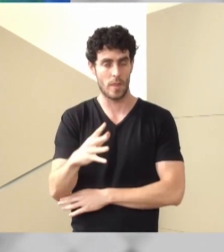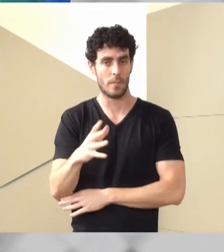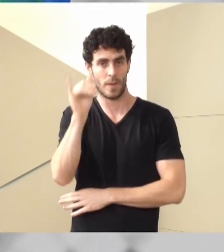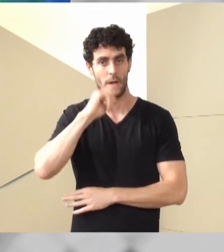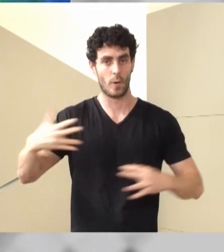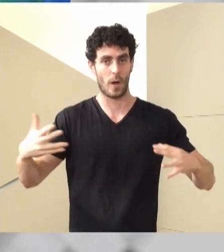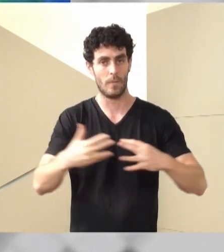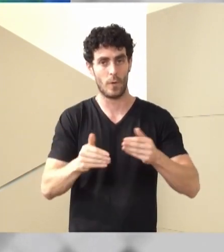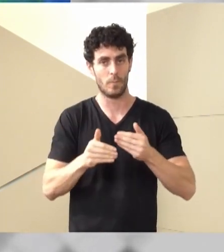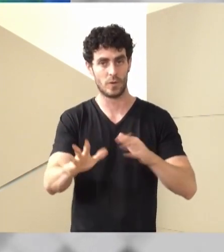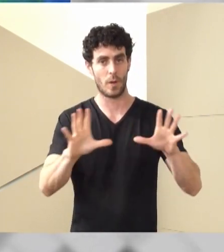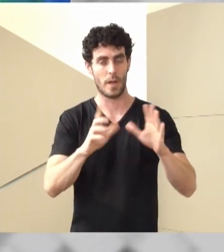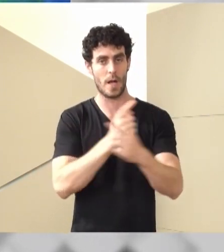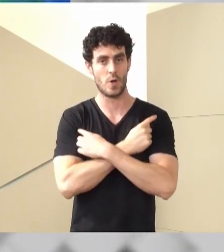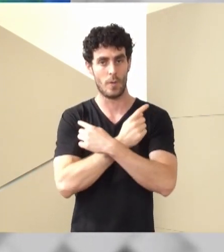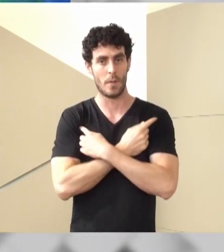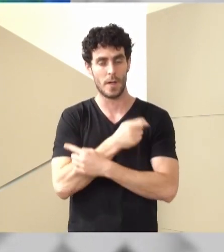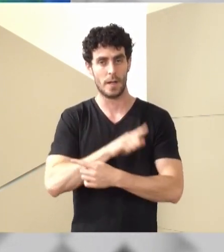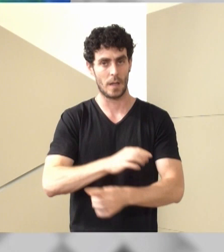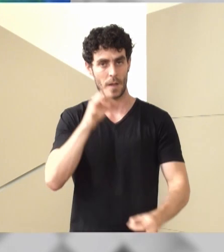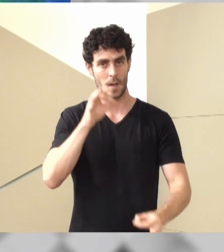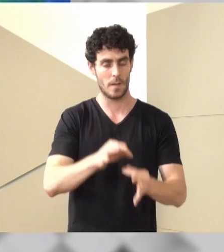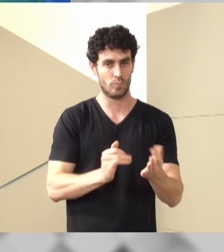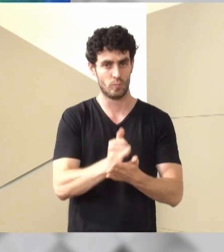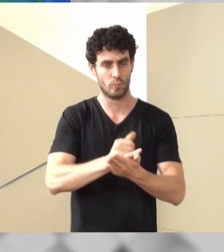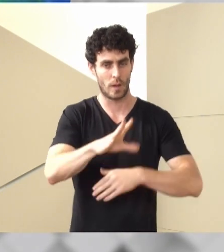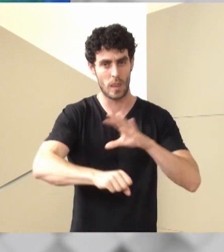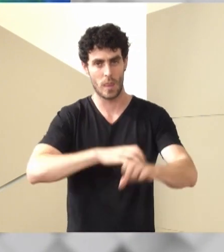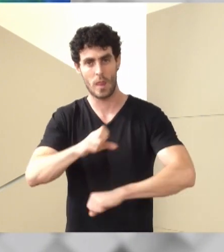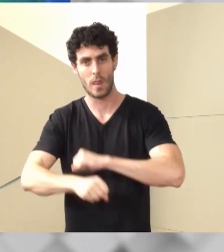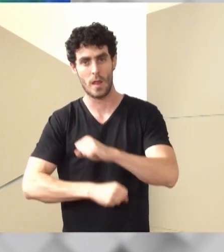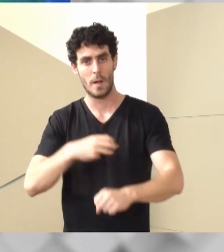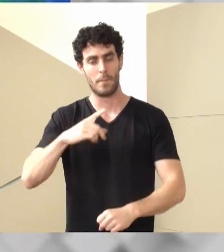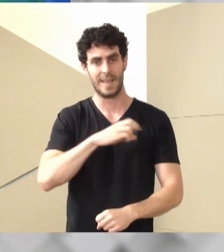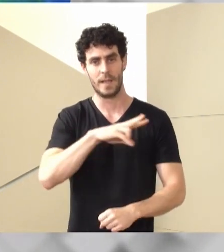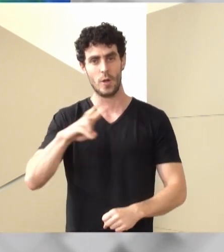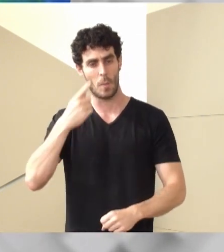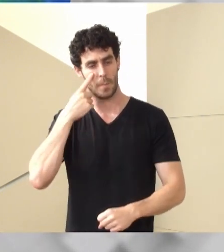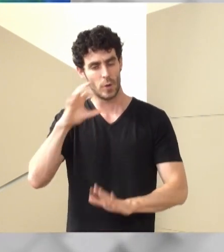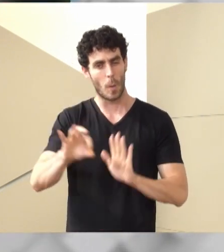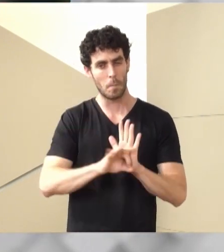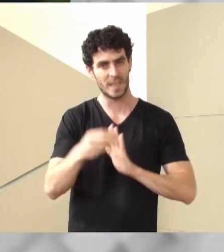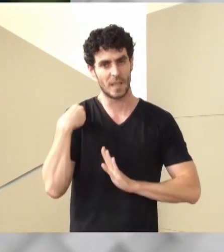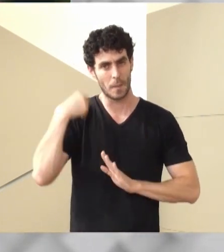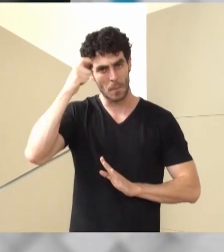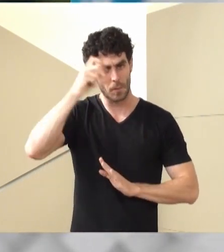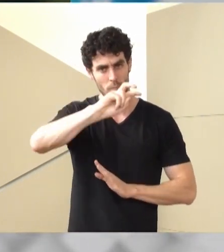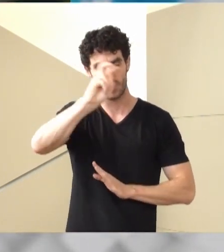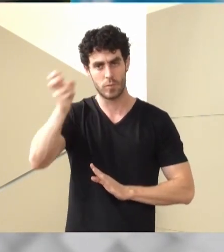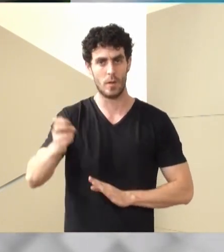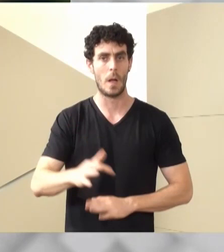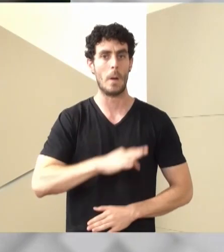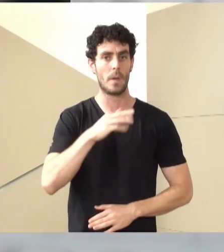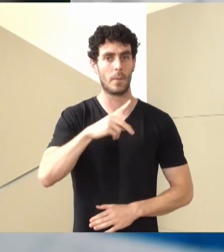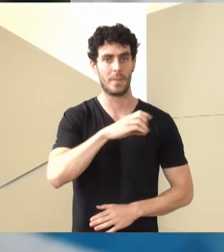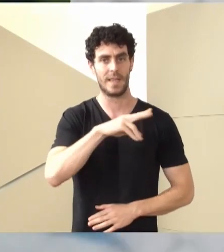Forum el 10 de noviembre y contará con viticultores que han localizado la mancha Miliu en diferentes localidades. Los premios Miliu